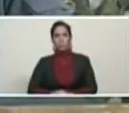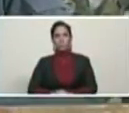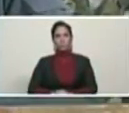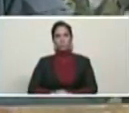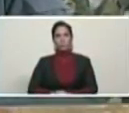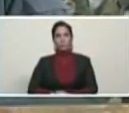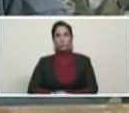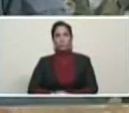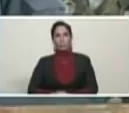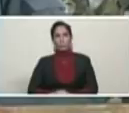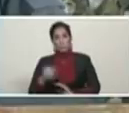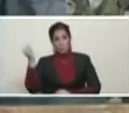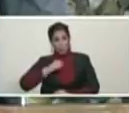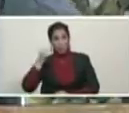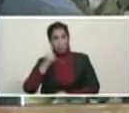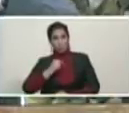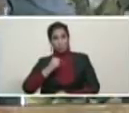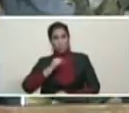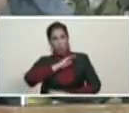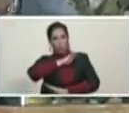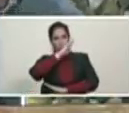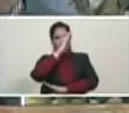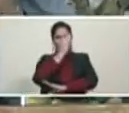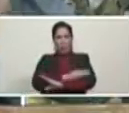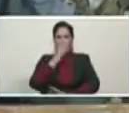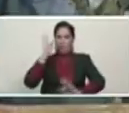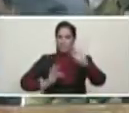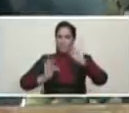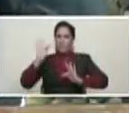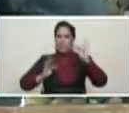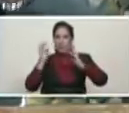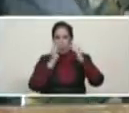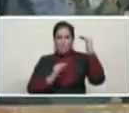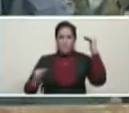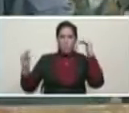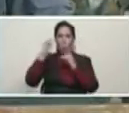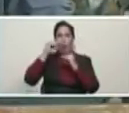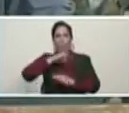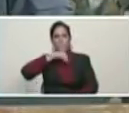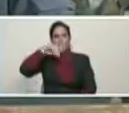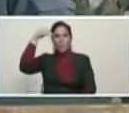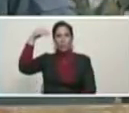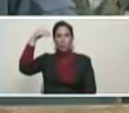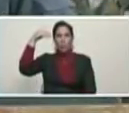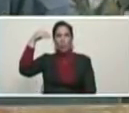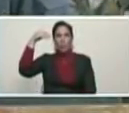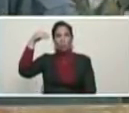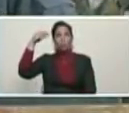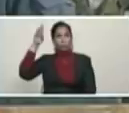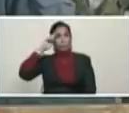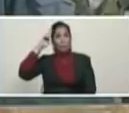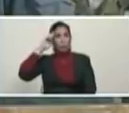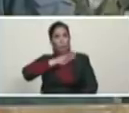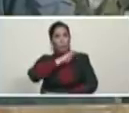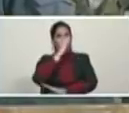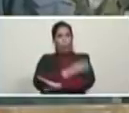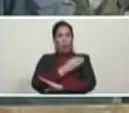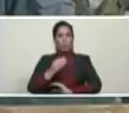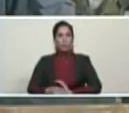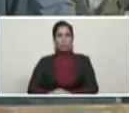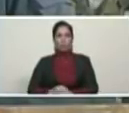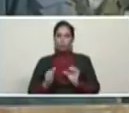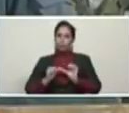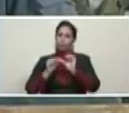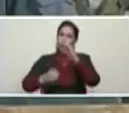sí, la fuerza física, la fuerza moral, la fuerza espiritual, razón y fuerza. Para